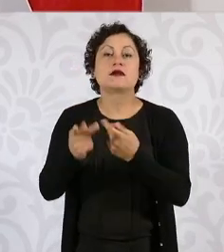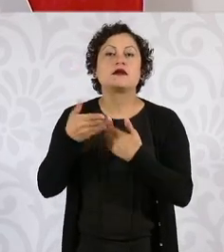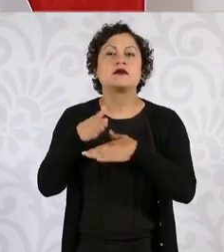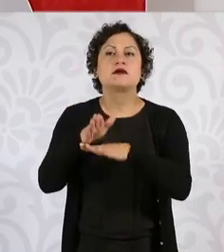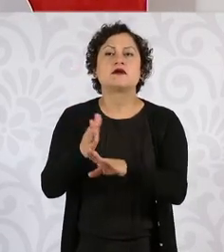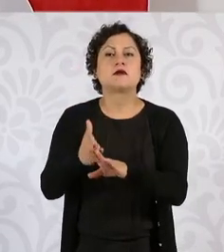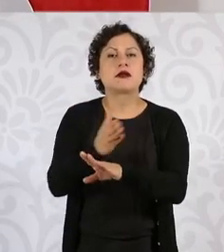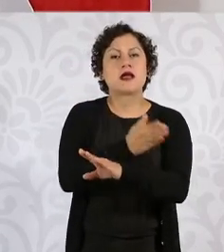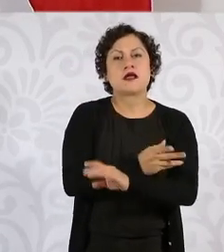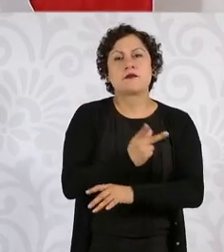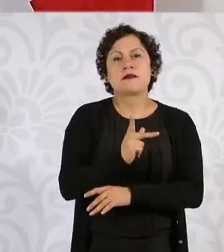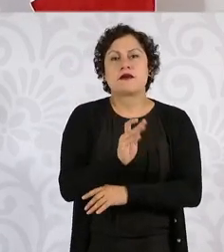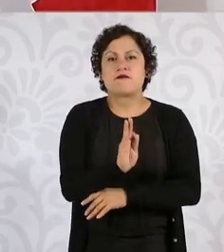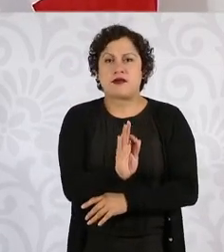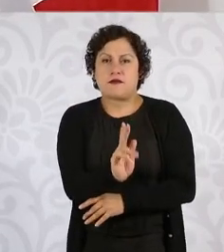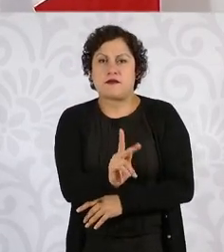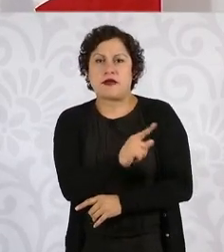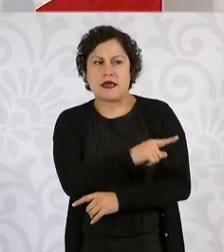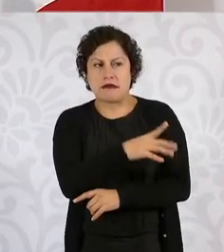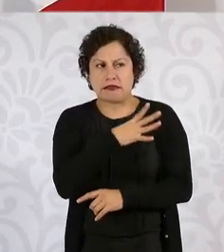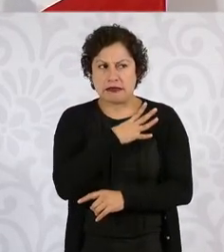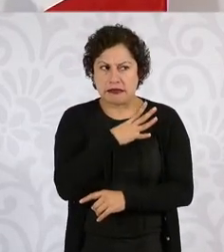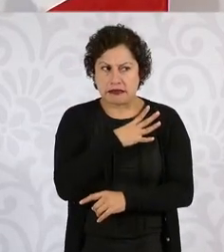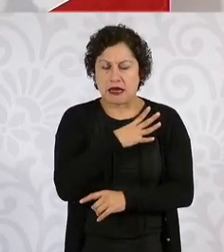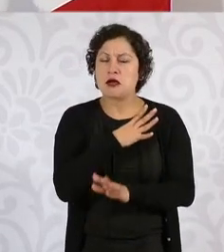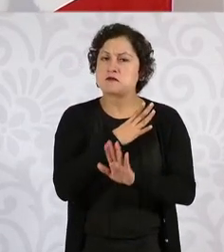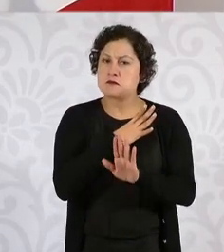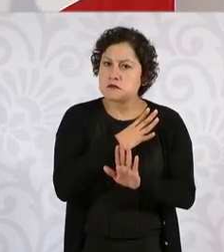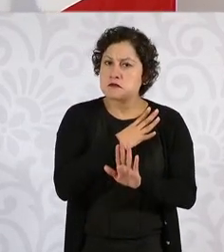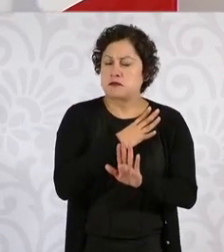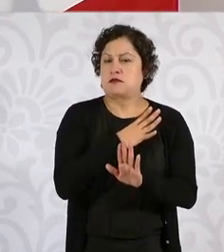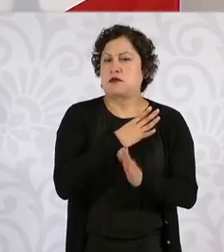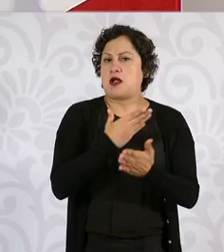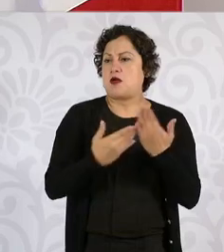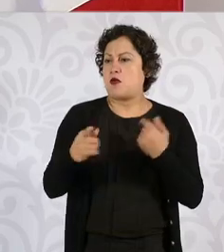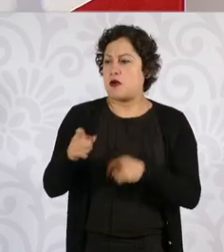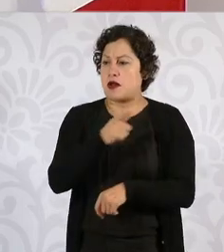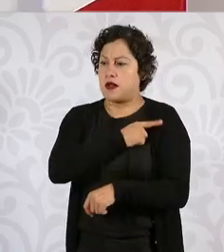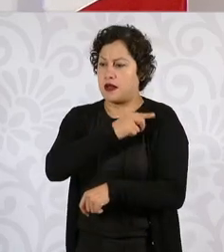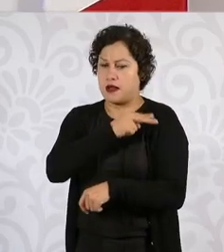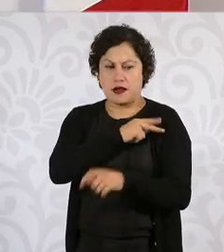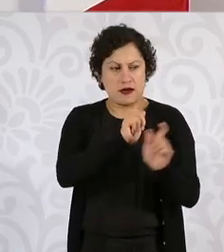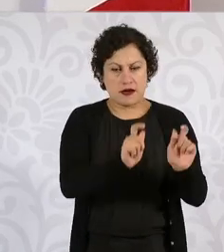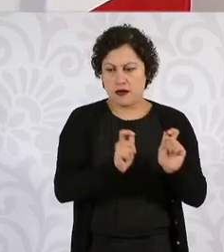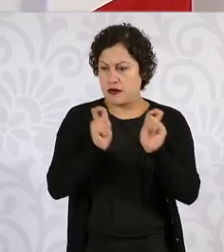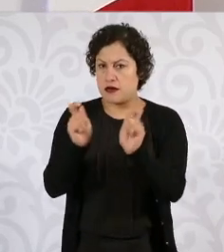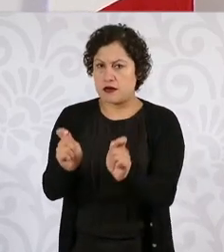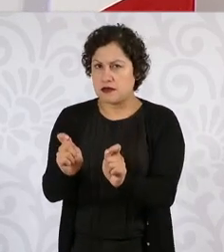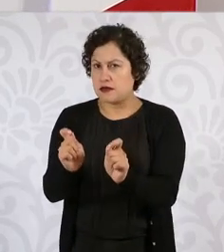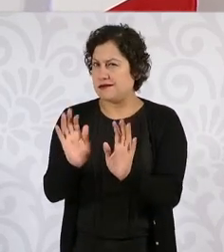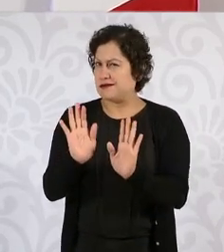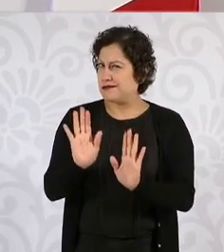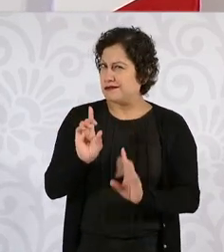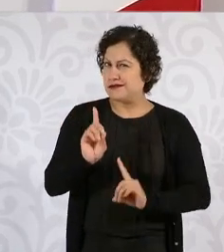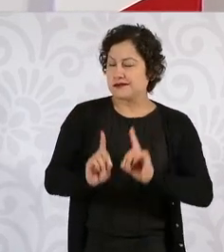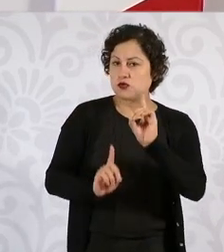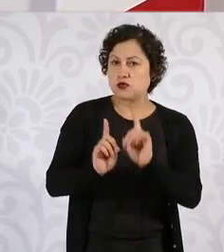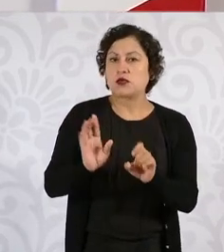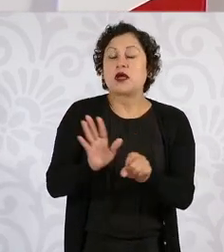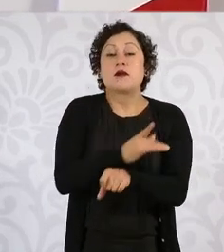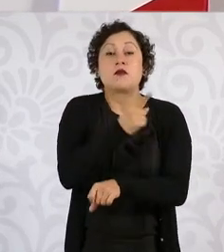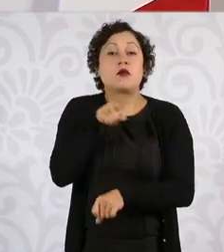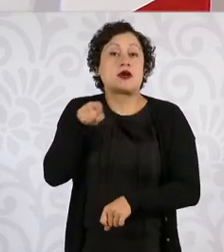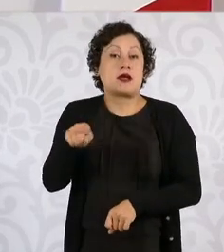no estamos seguros de que la Guardia Nacional tenga esta atribución, porque su función es esencialmente la